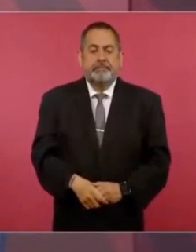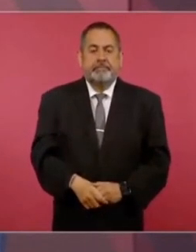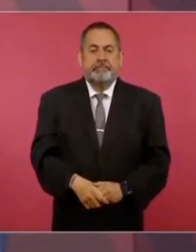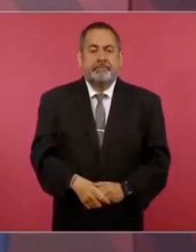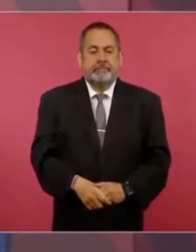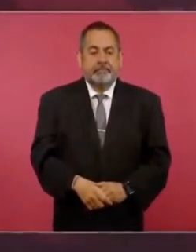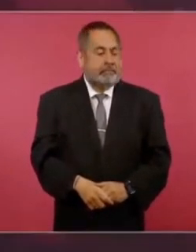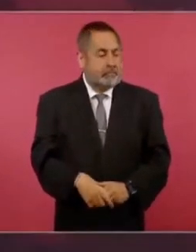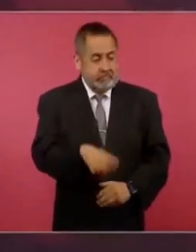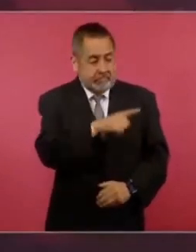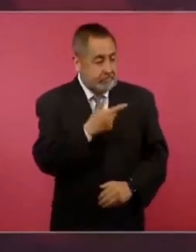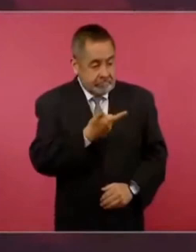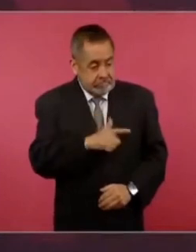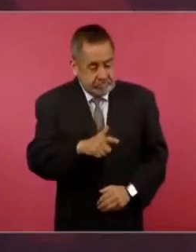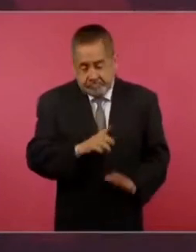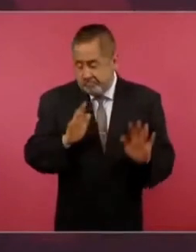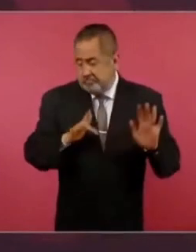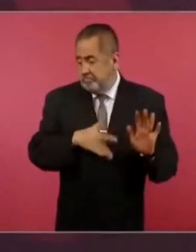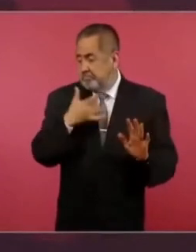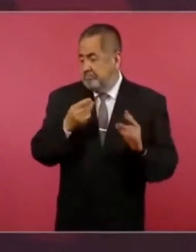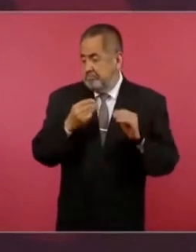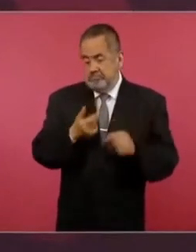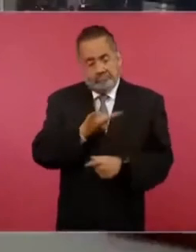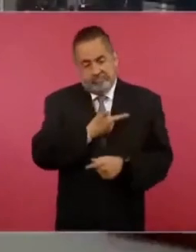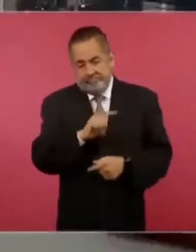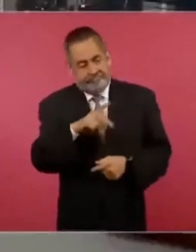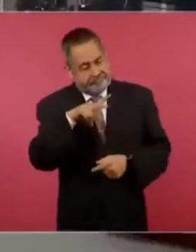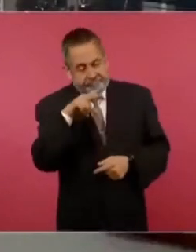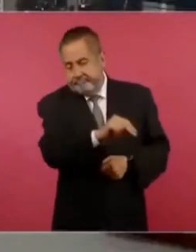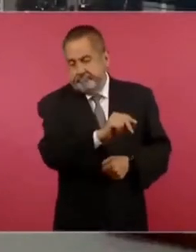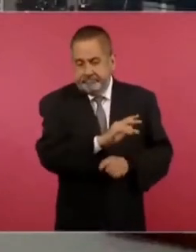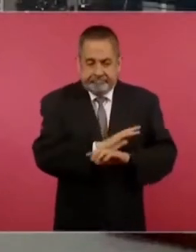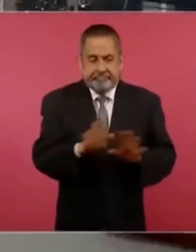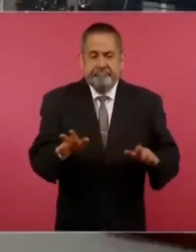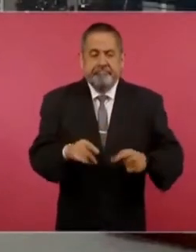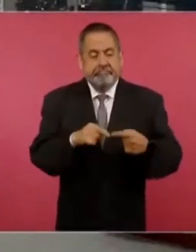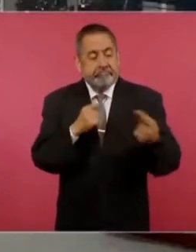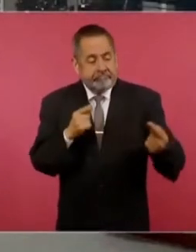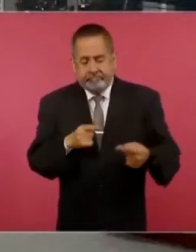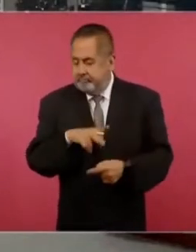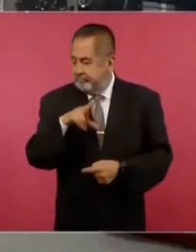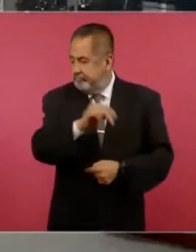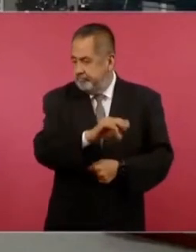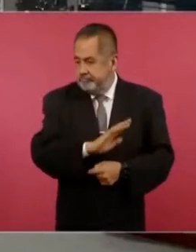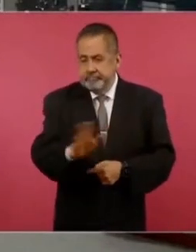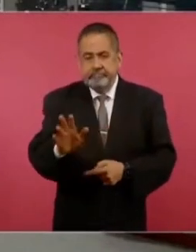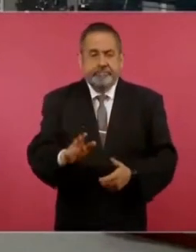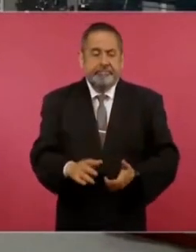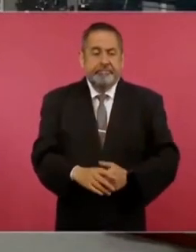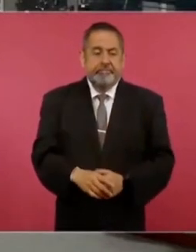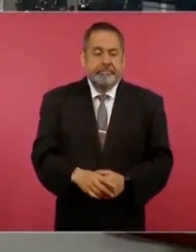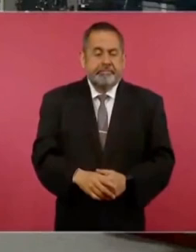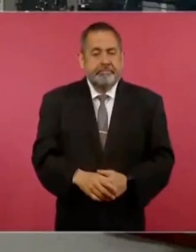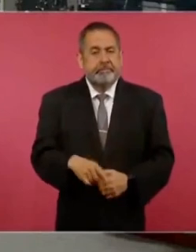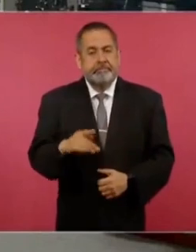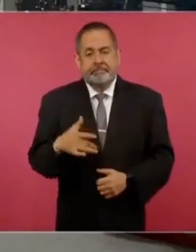no les guste a nuestros adversarios, pero yo